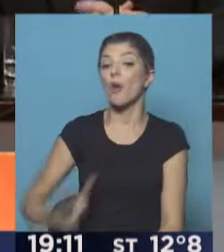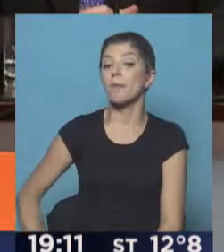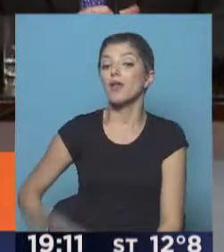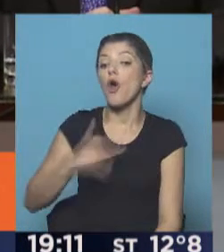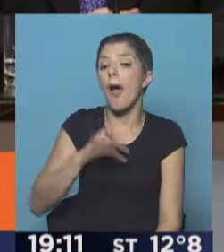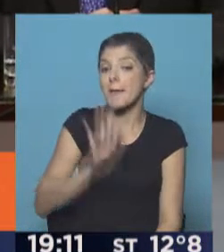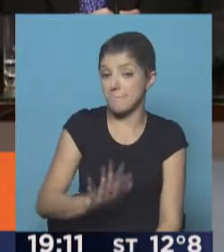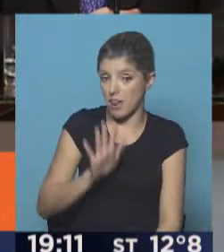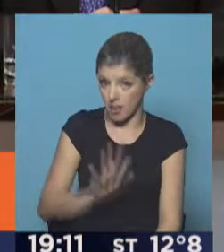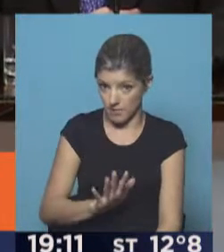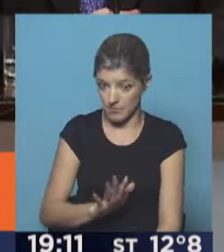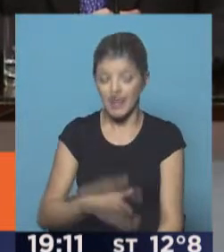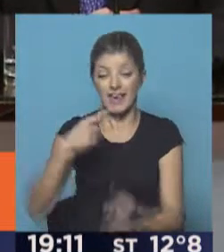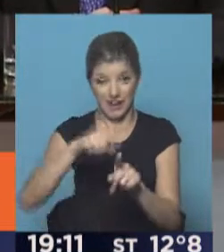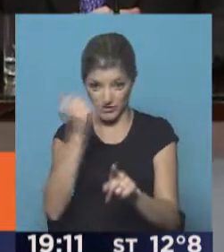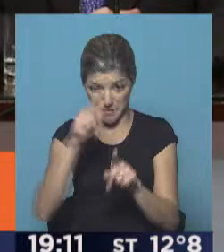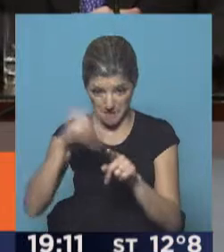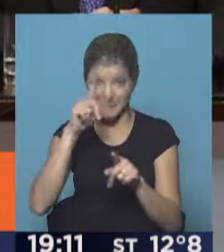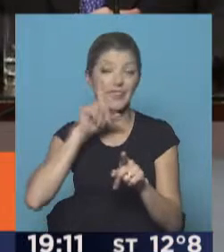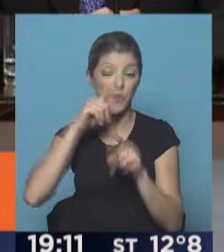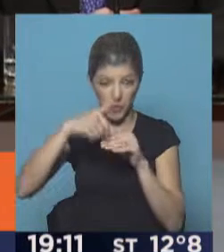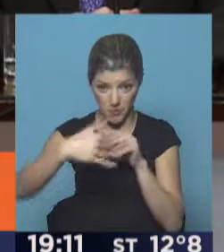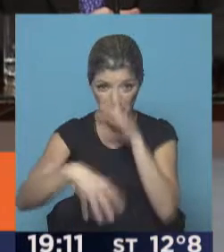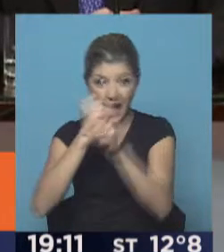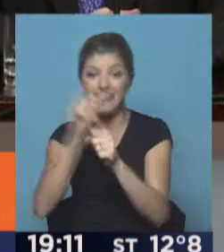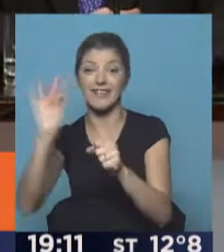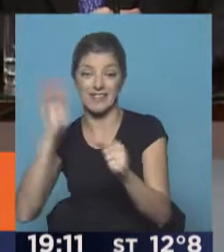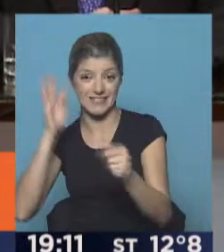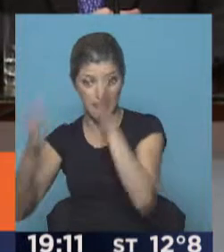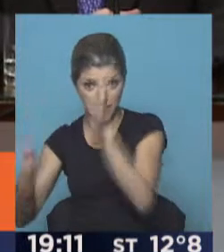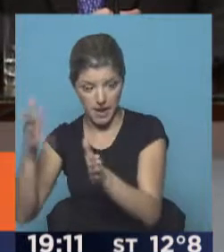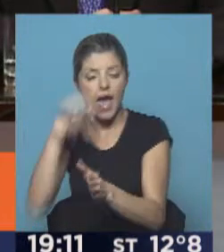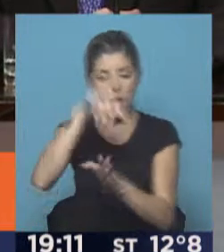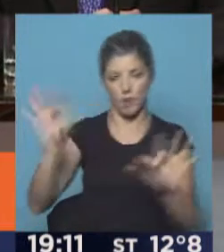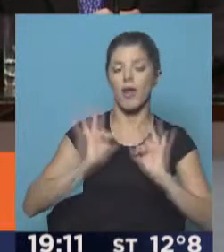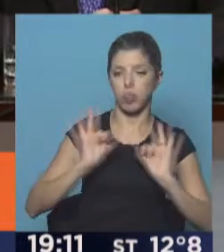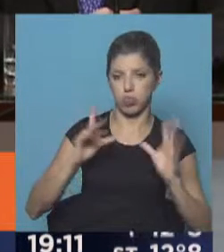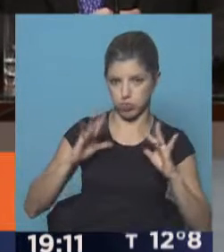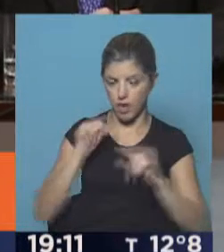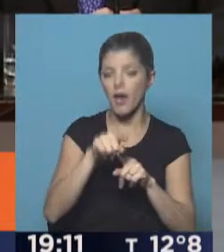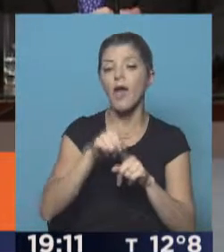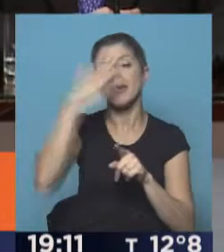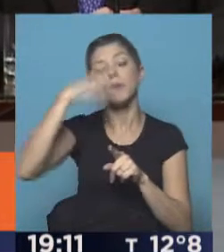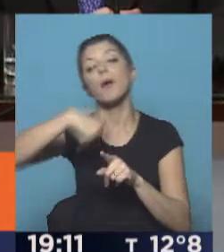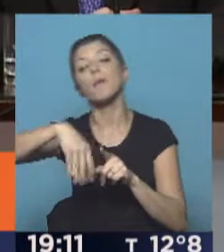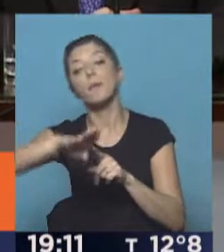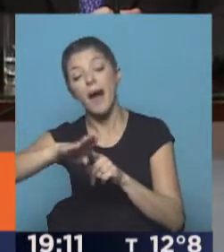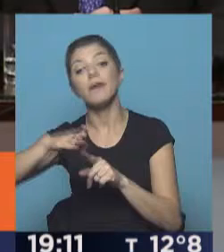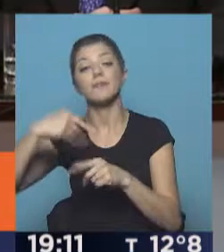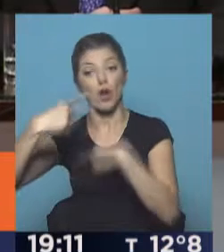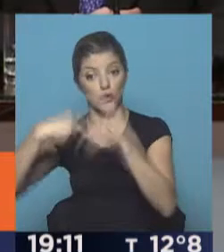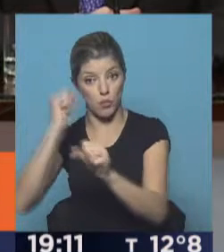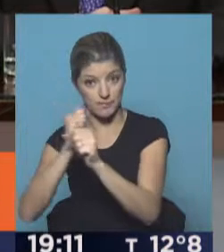en el transcurso del segundo semestre, luego de la feria judicial, la Corte en estos casos, que sí van a